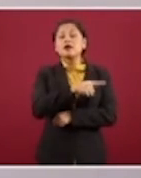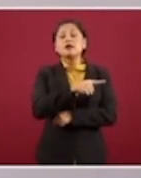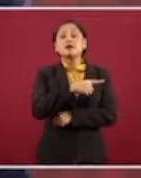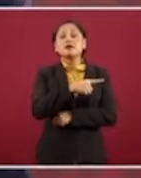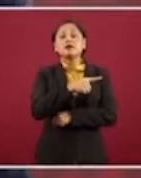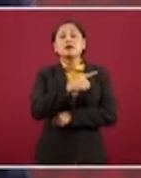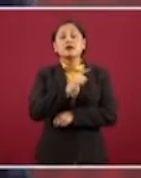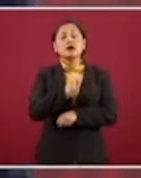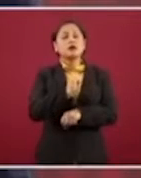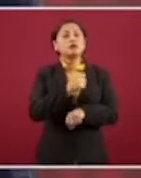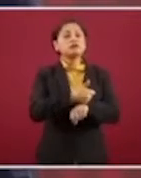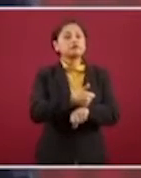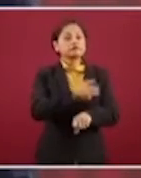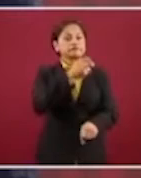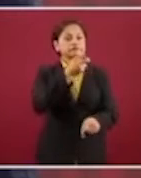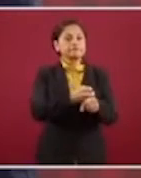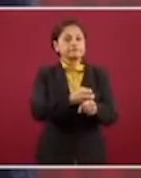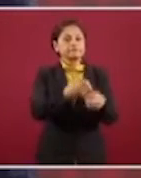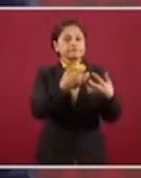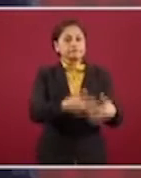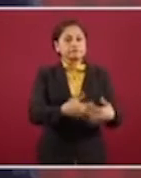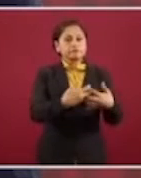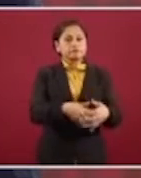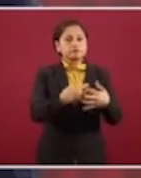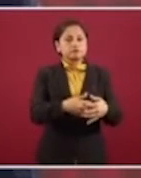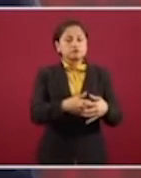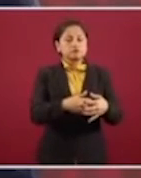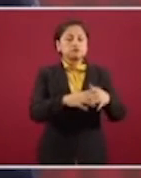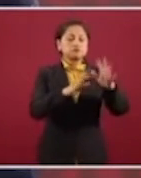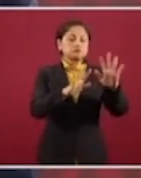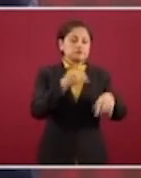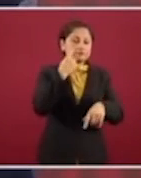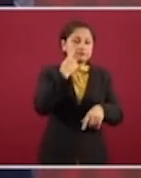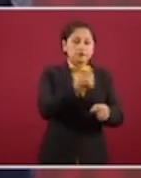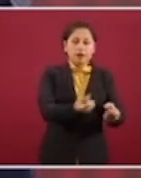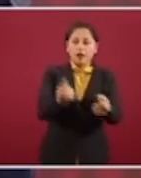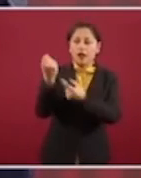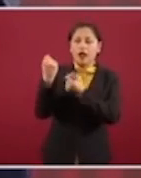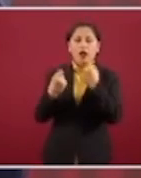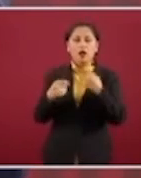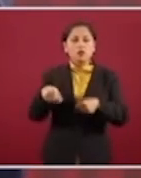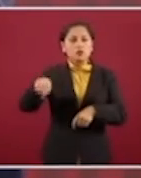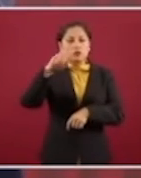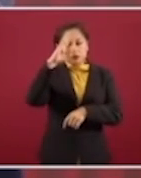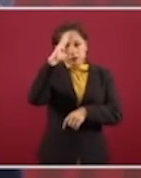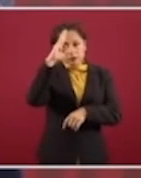cervecera, algunos, ¿no?, pensaban de que esto nos iba a